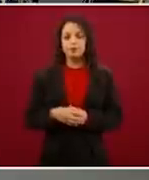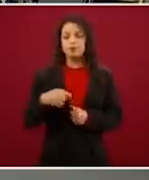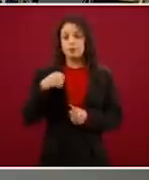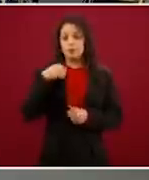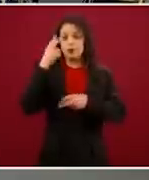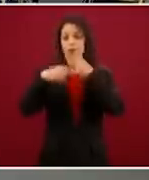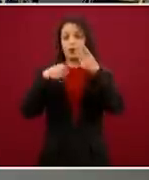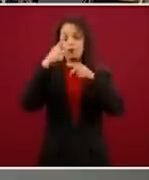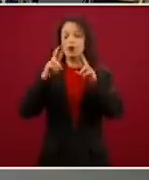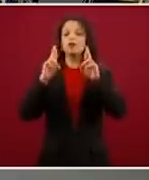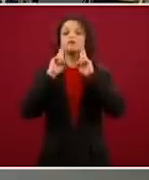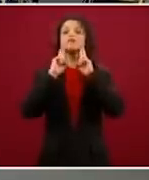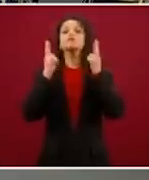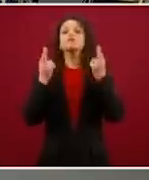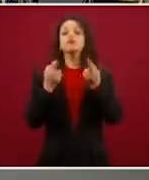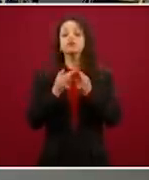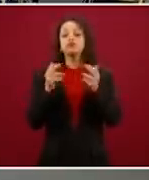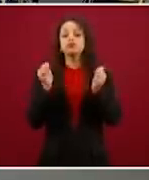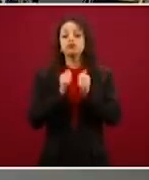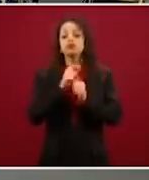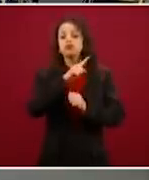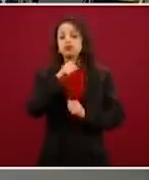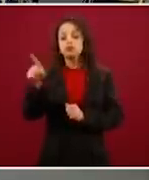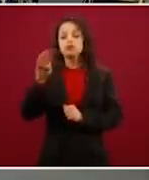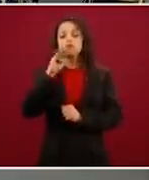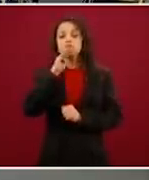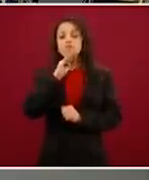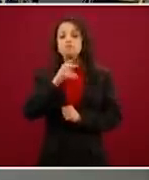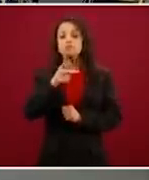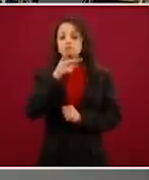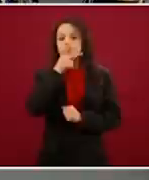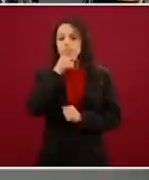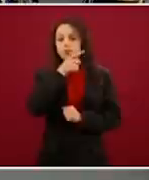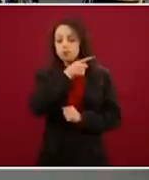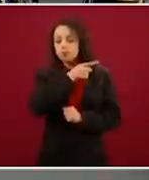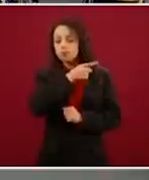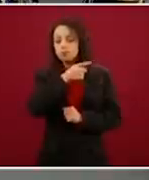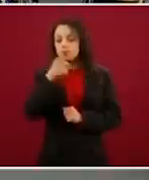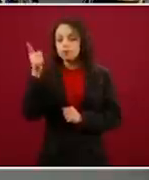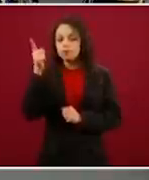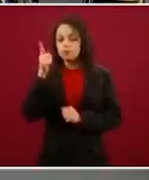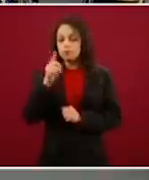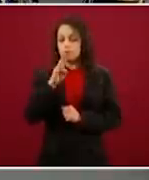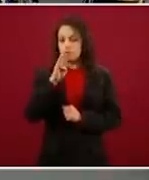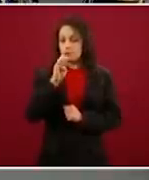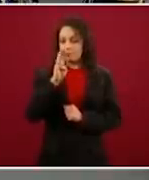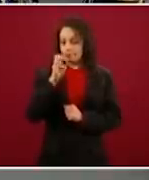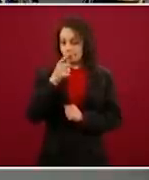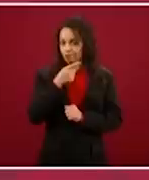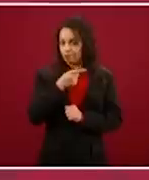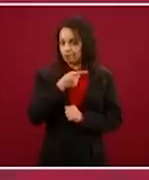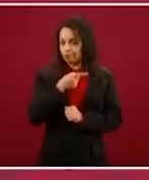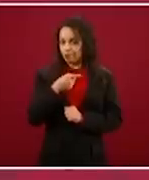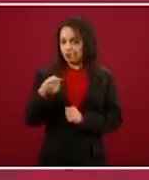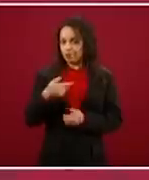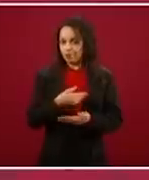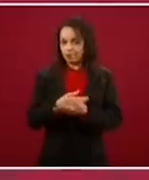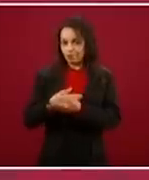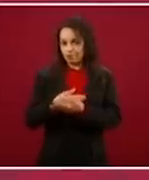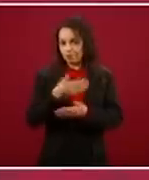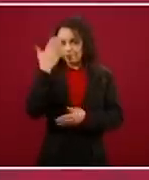reunión con las madres, los padres de los bebés de la guardería